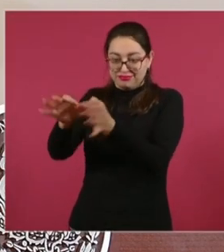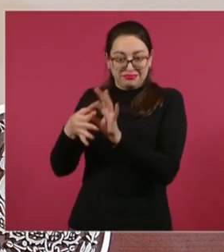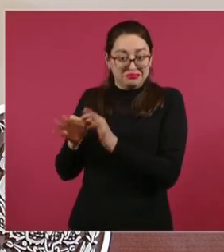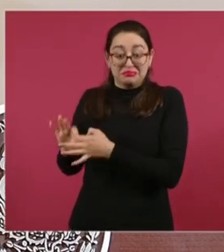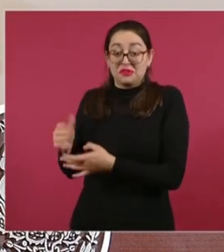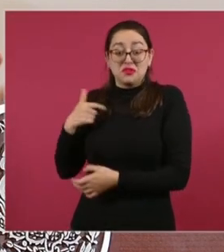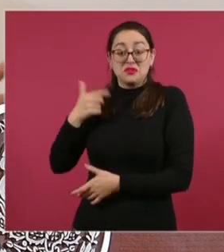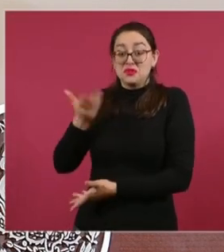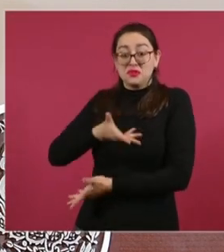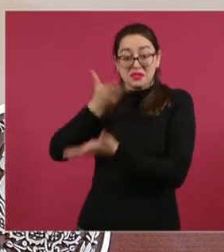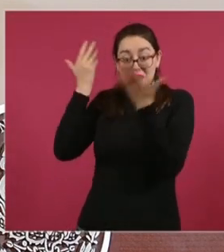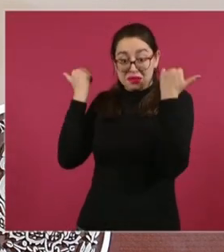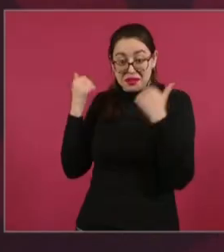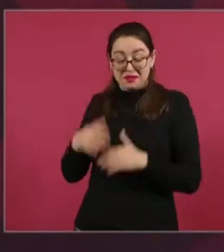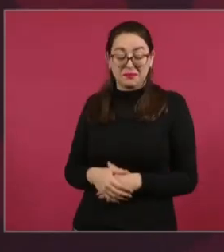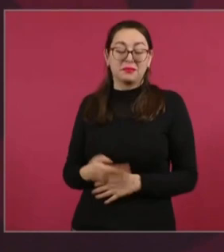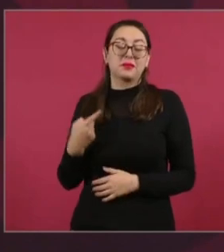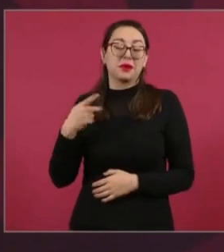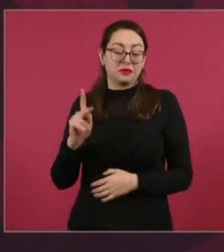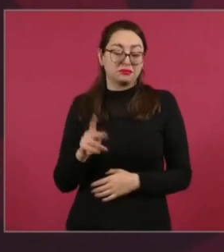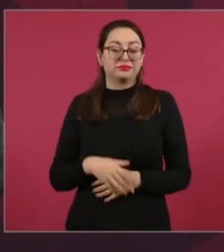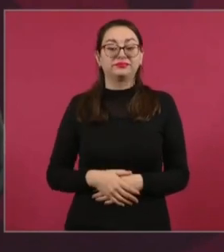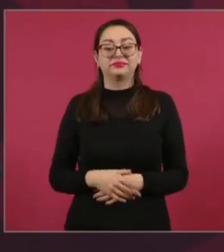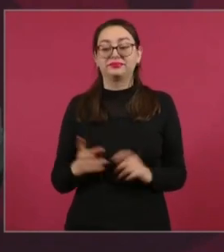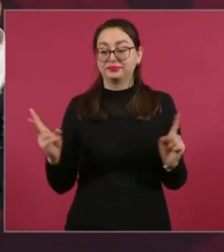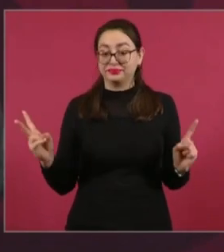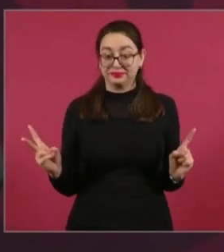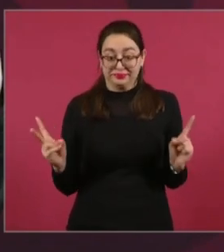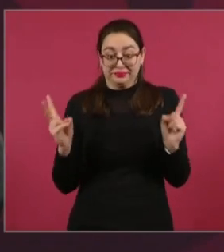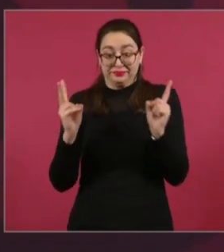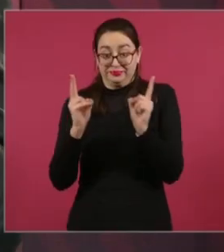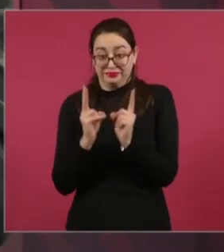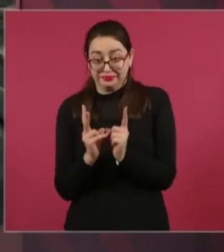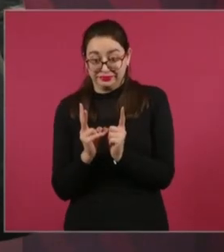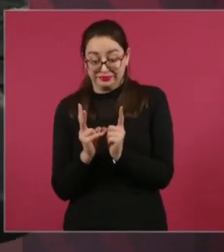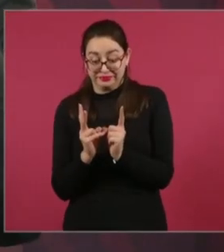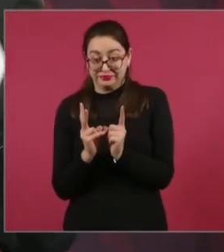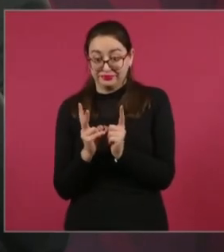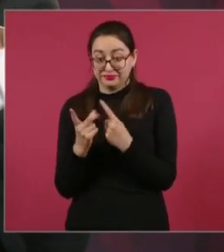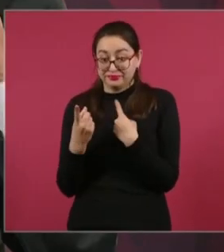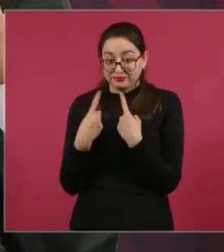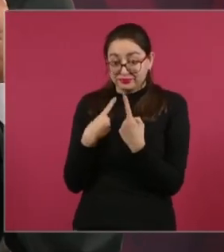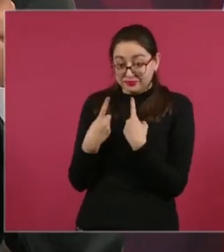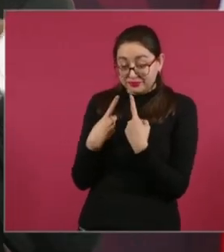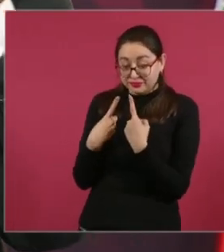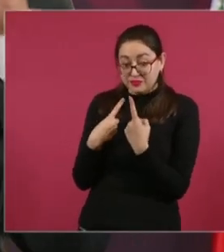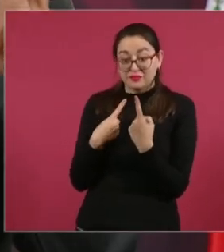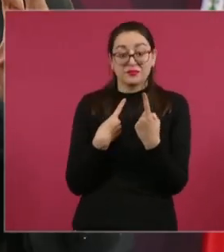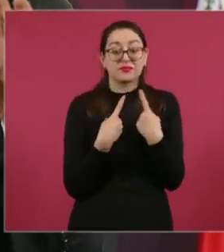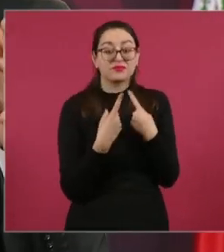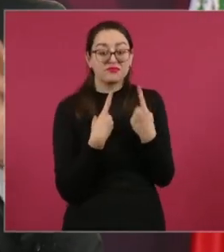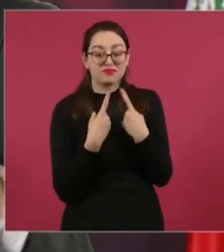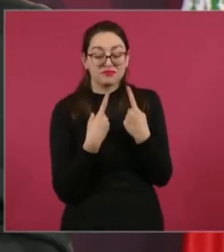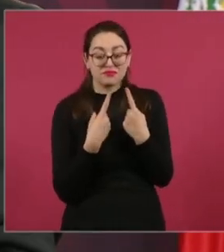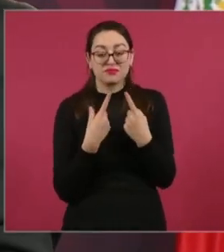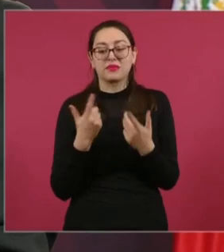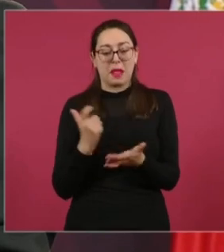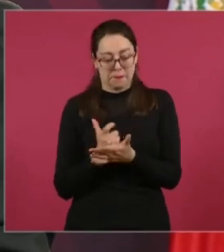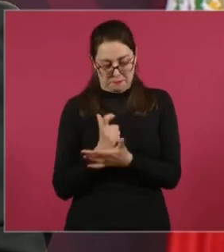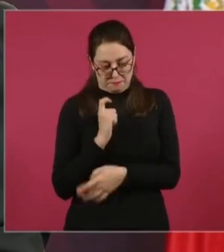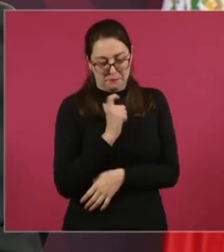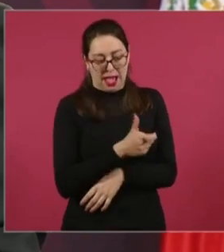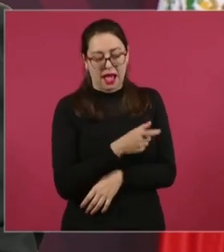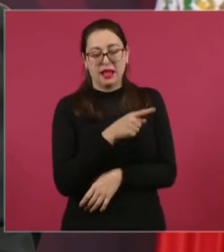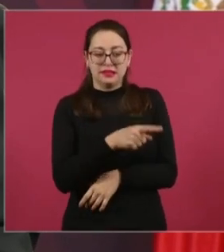banda Ahumada. Entonces, hacen el acuerdo por dinero para dar a conocer los videos